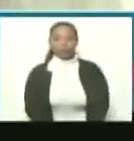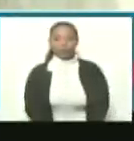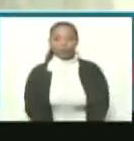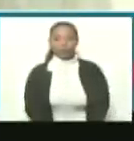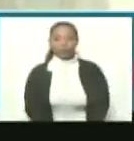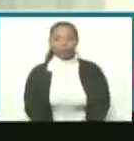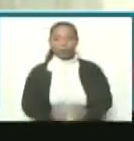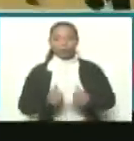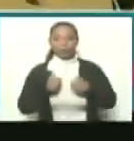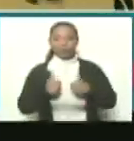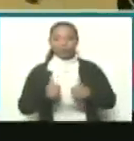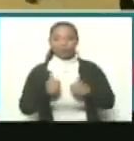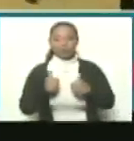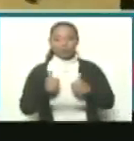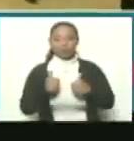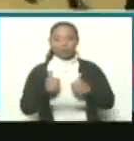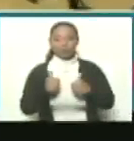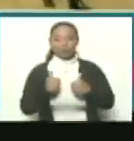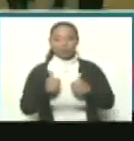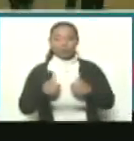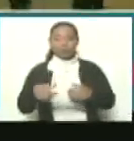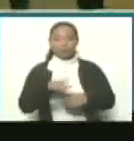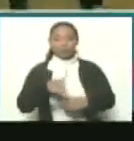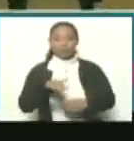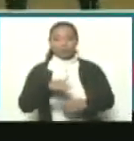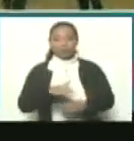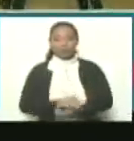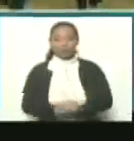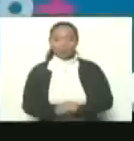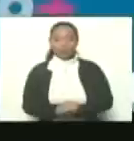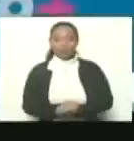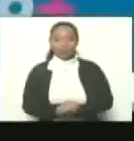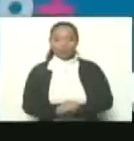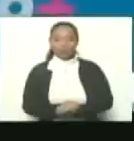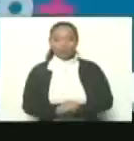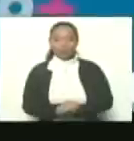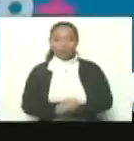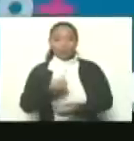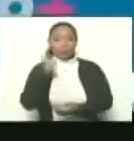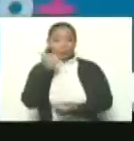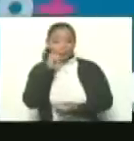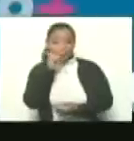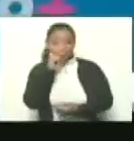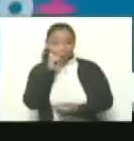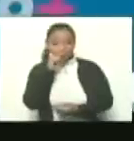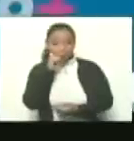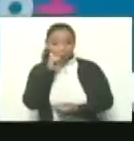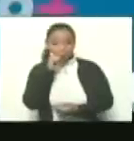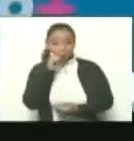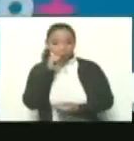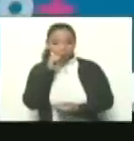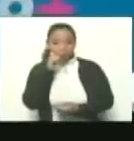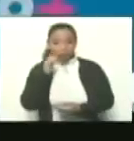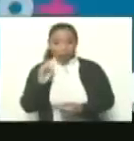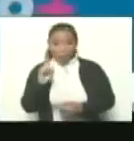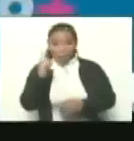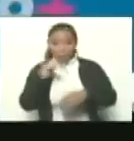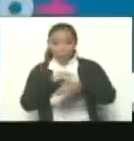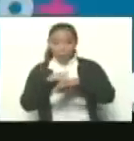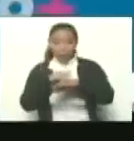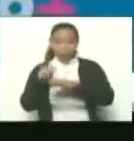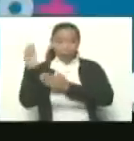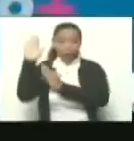Emocionante todo esto. Y después, bueno, recibimos el sábado a la primera ministra de